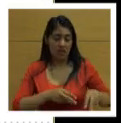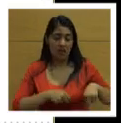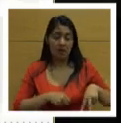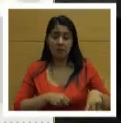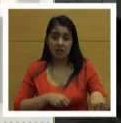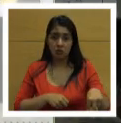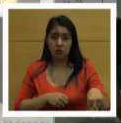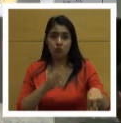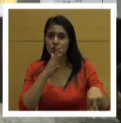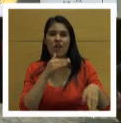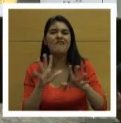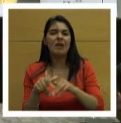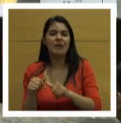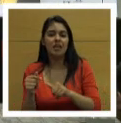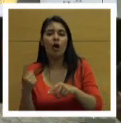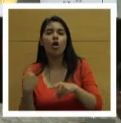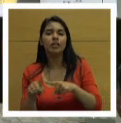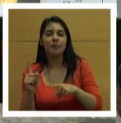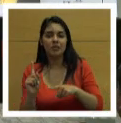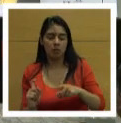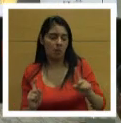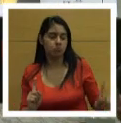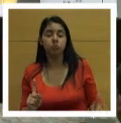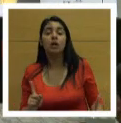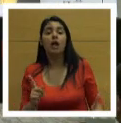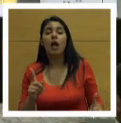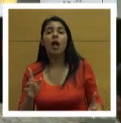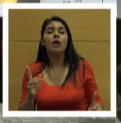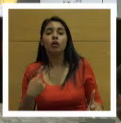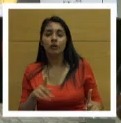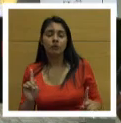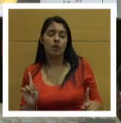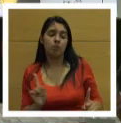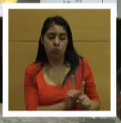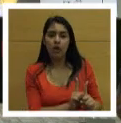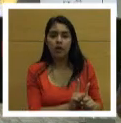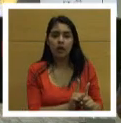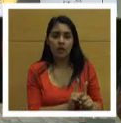nosotros tomamos también esos casos y eso es violencia contra la mujer, está establecido